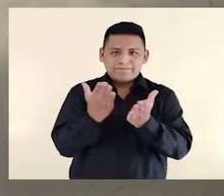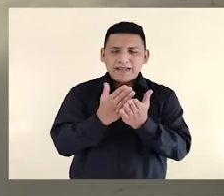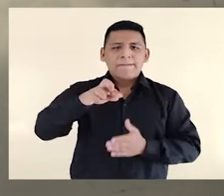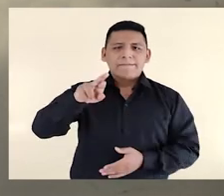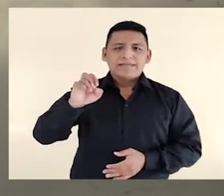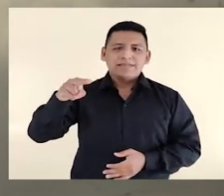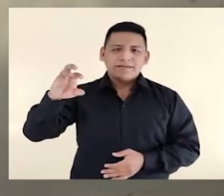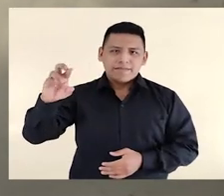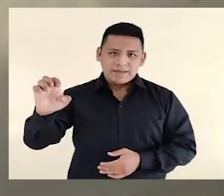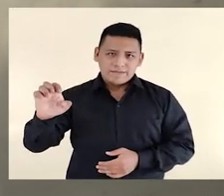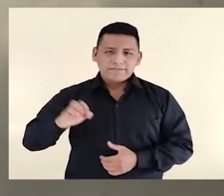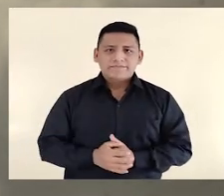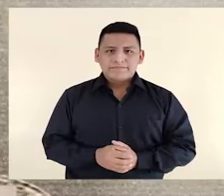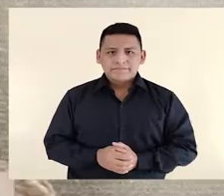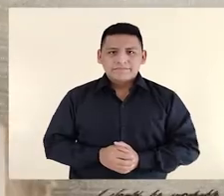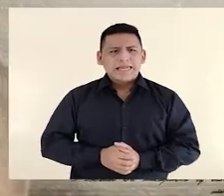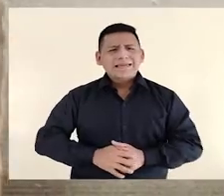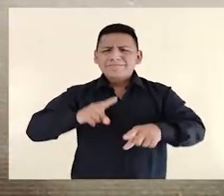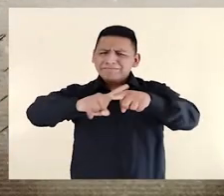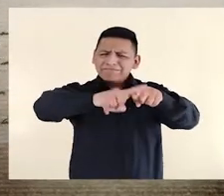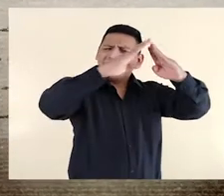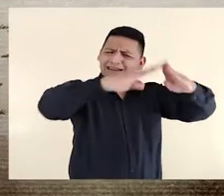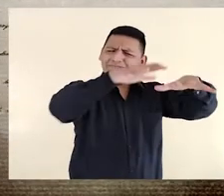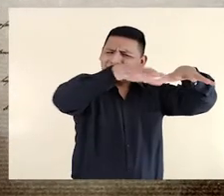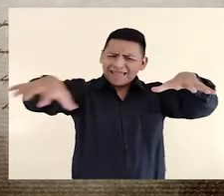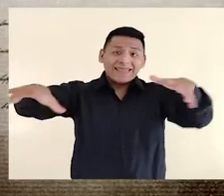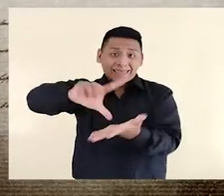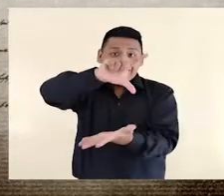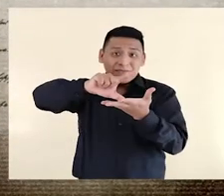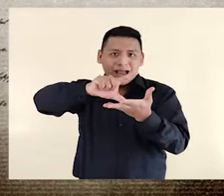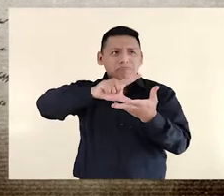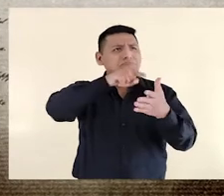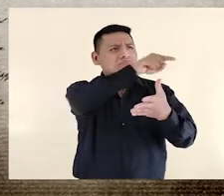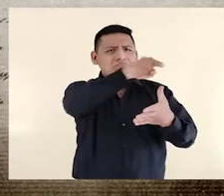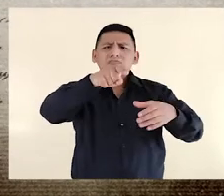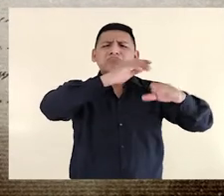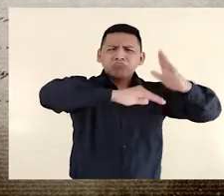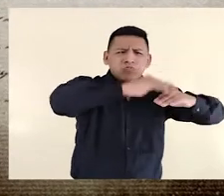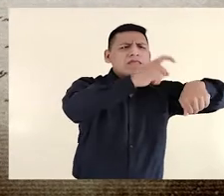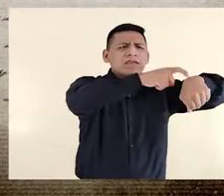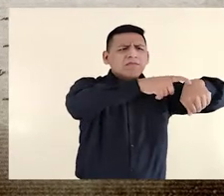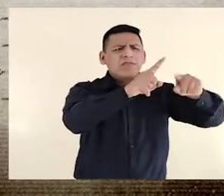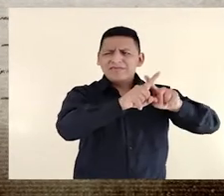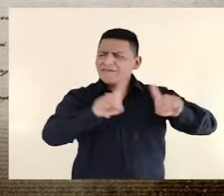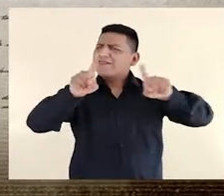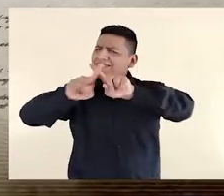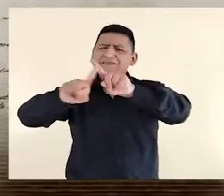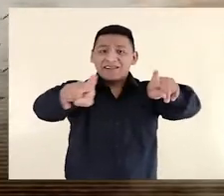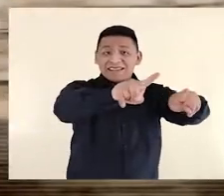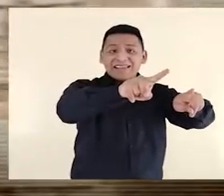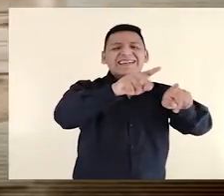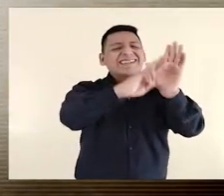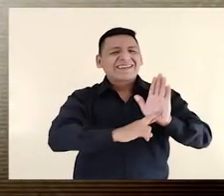antiguo Colegio del Príncipe. En los inmuebles patrimoniales de Lima conviven muchas veces varias épocas históricas, a